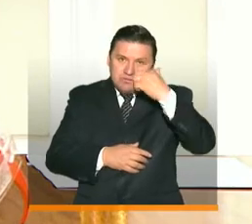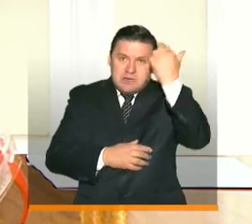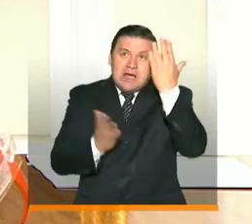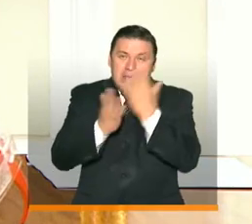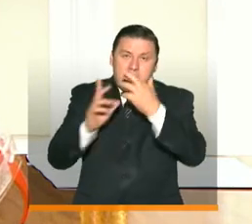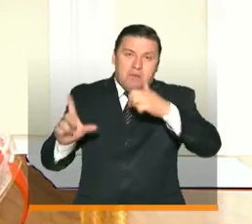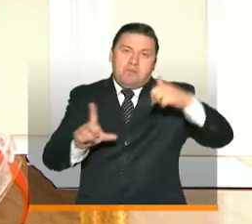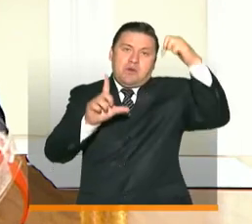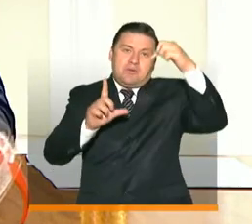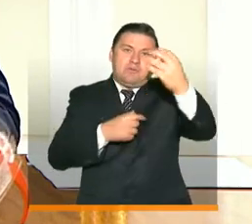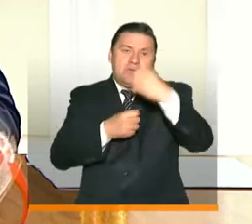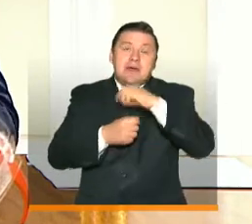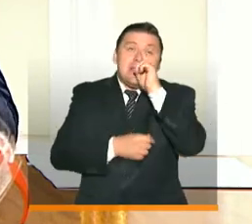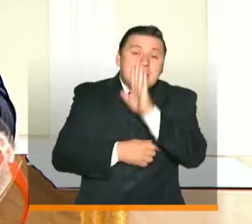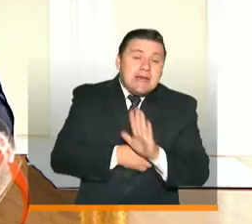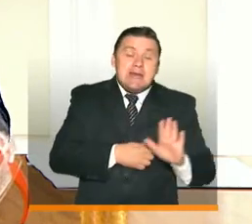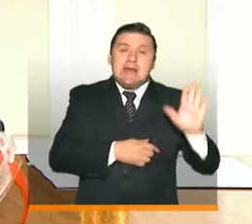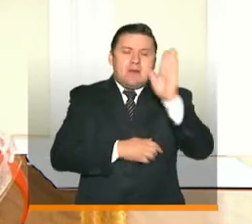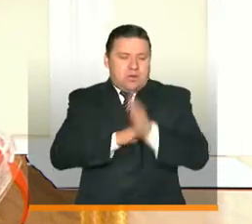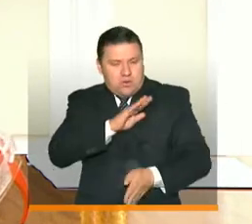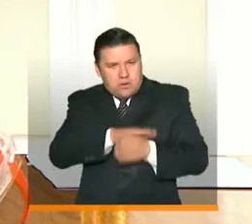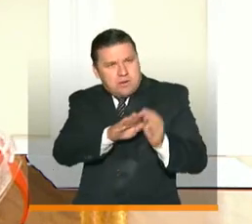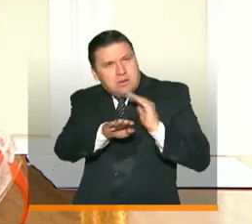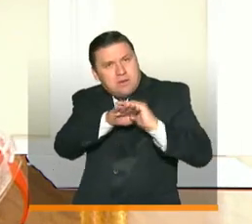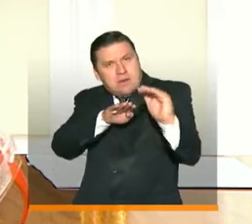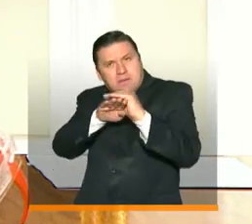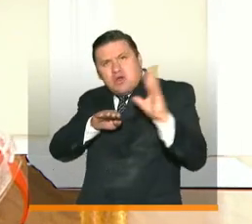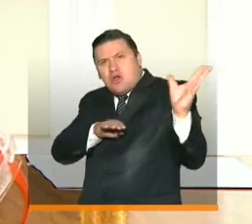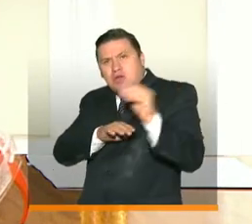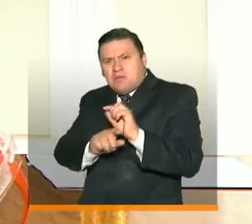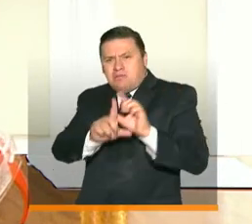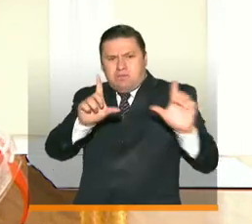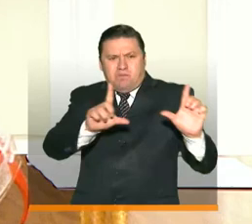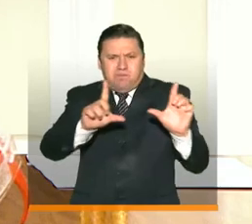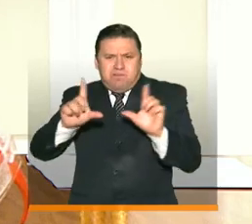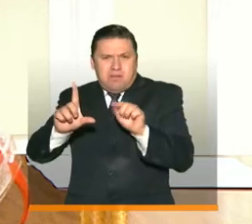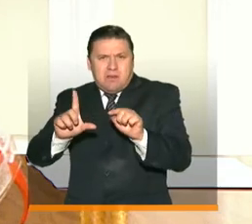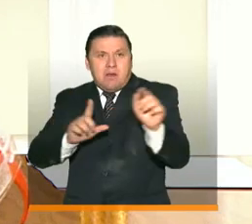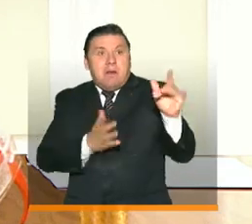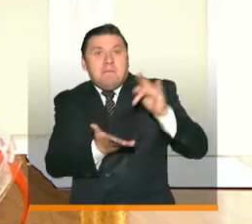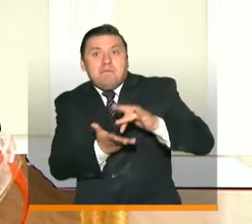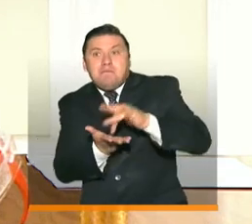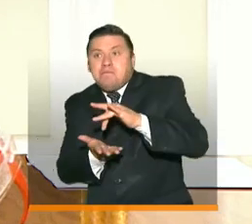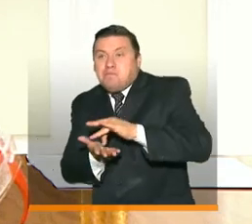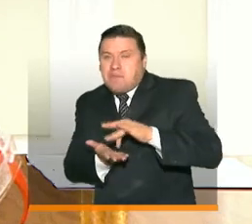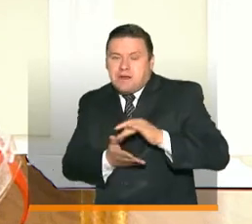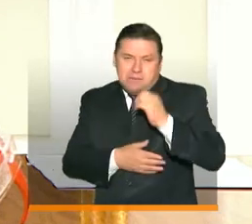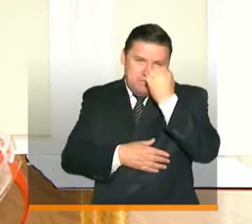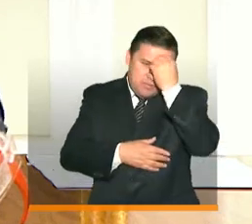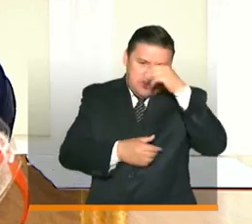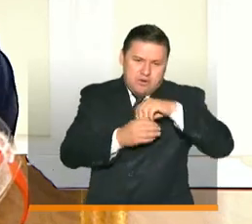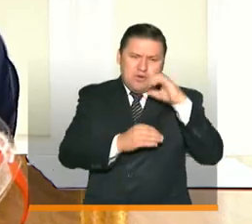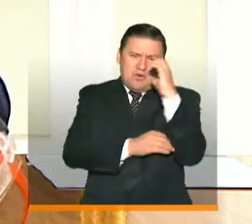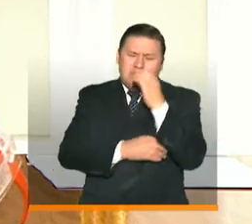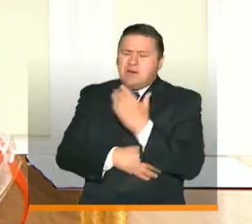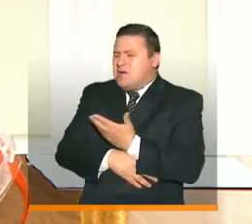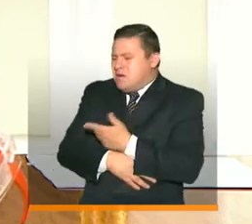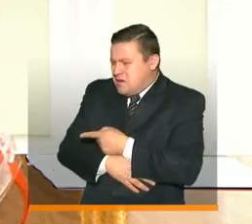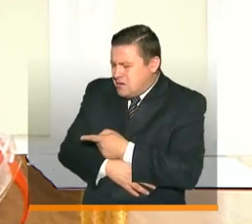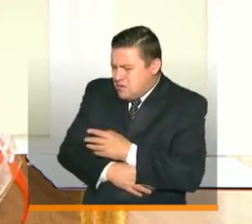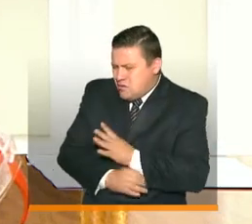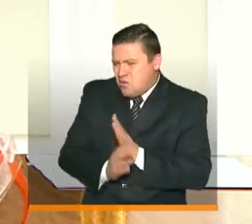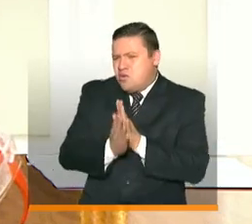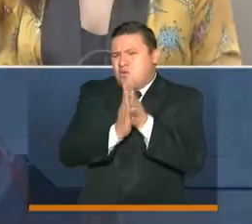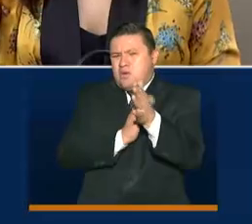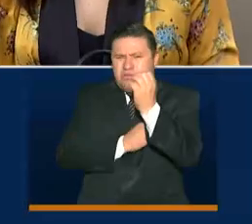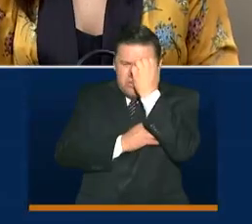el territorio nacional, pero también seguir invitando a través de otras plataformas a la participación de los maestros de Colombia. ¿Por qué no le